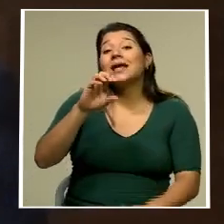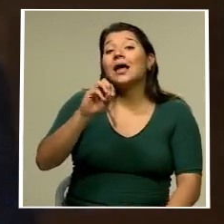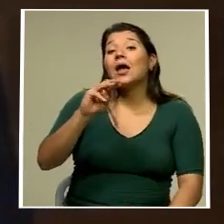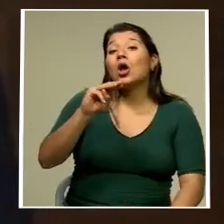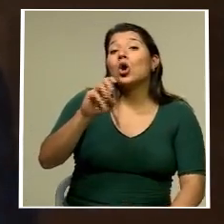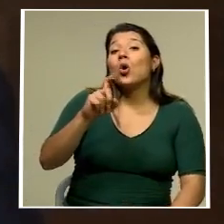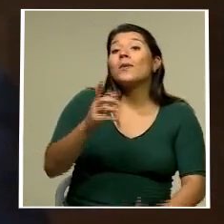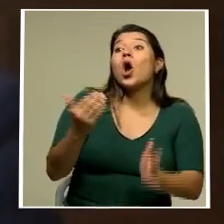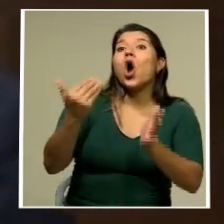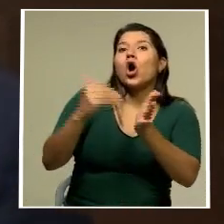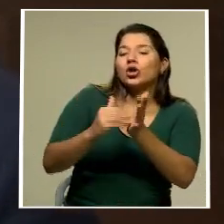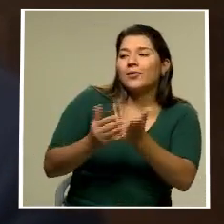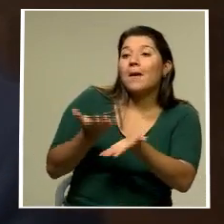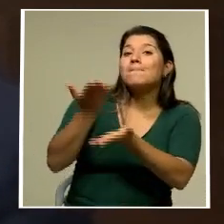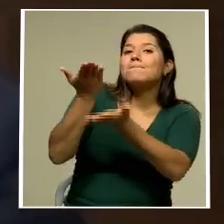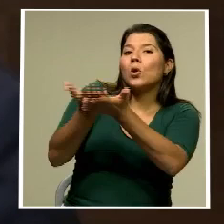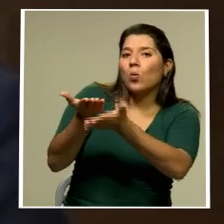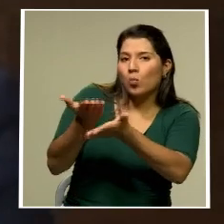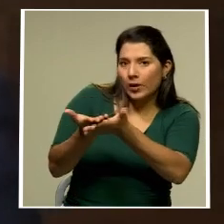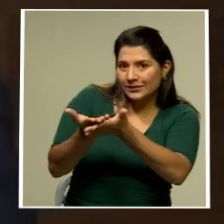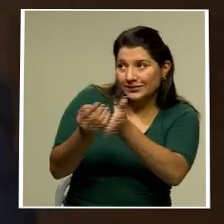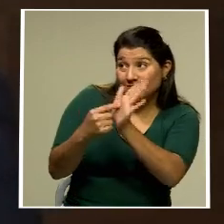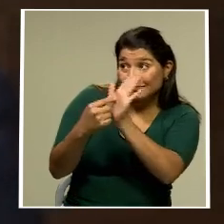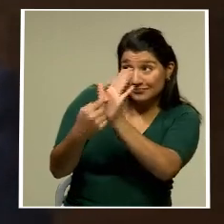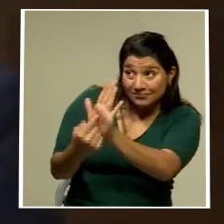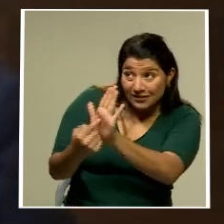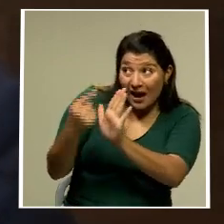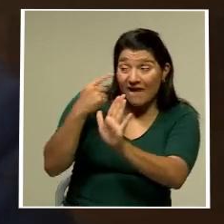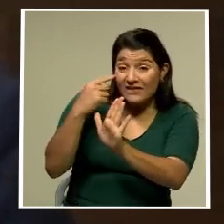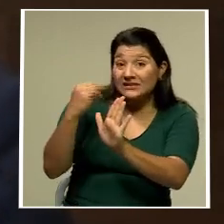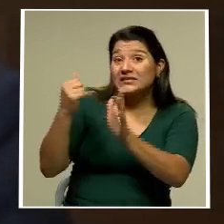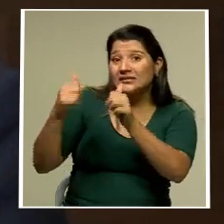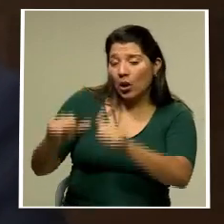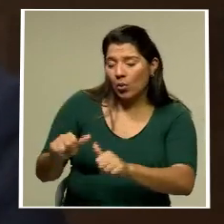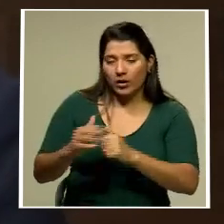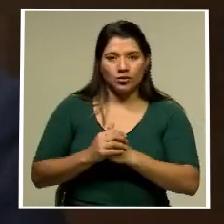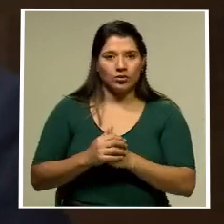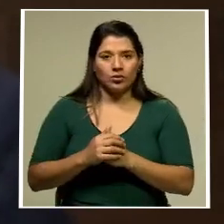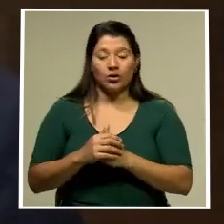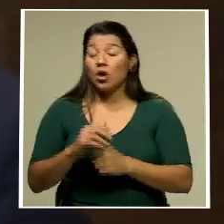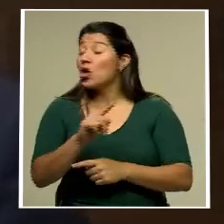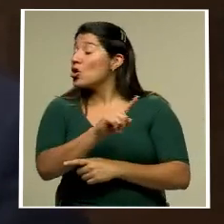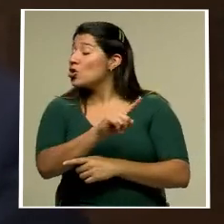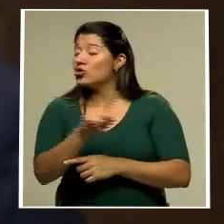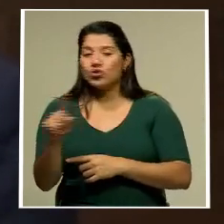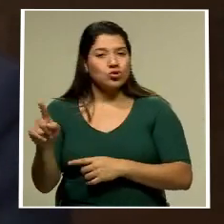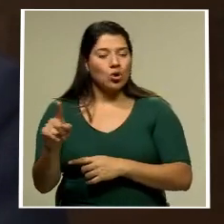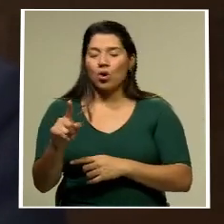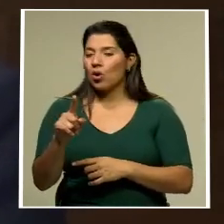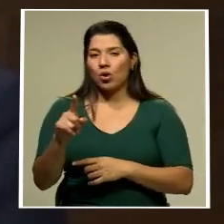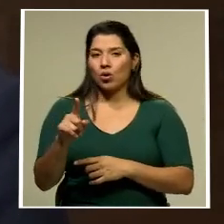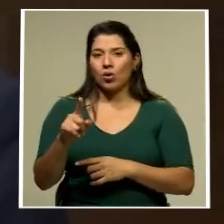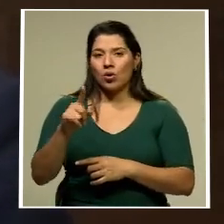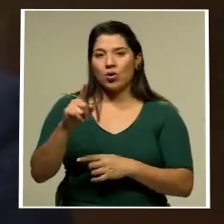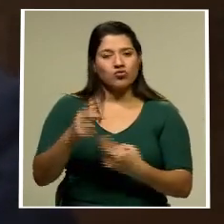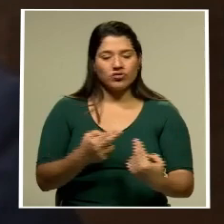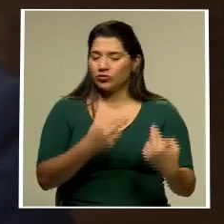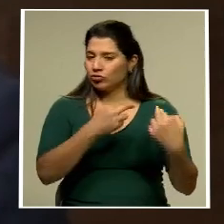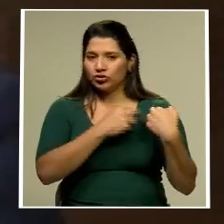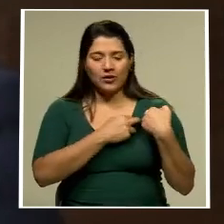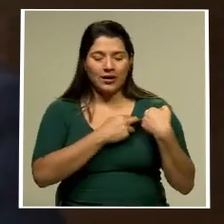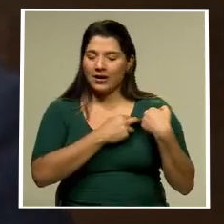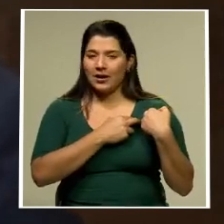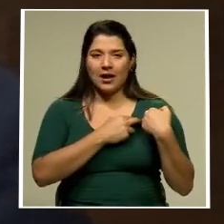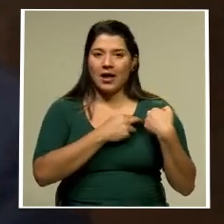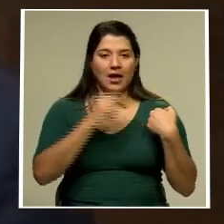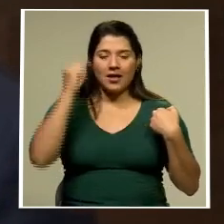por iniciativa del Ministerio de Comercio Exterior. No es de absoluta iniciativa, o